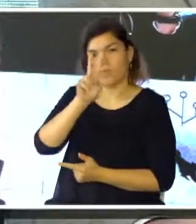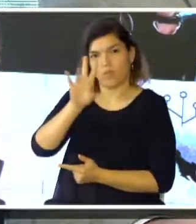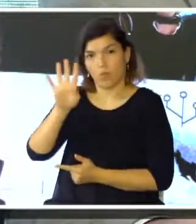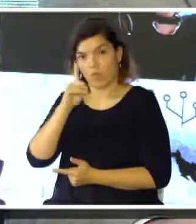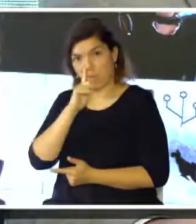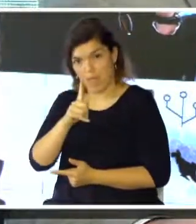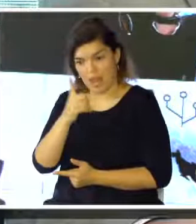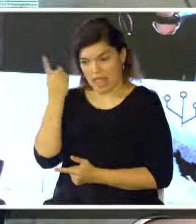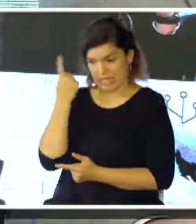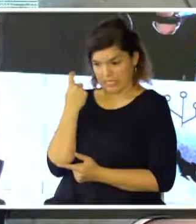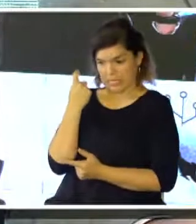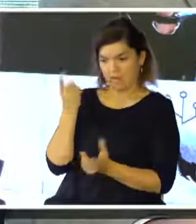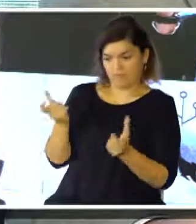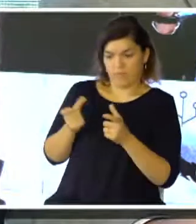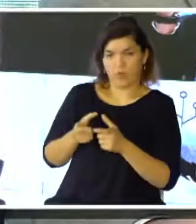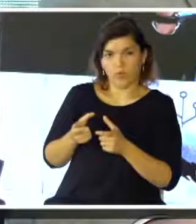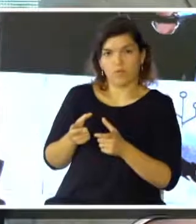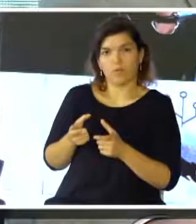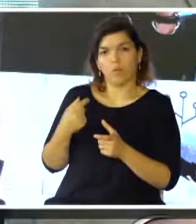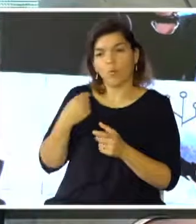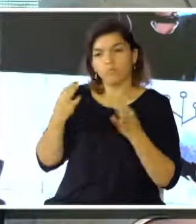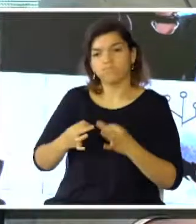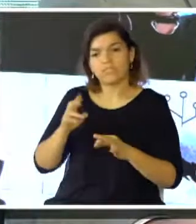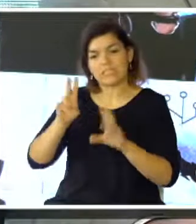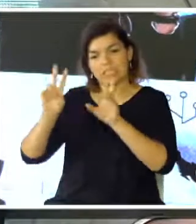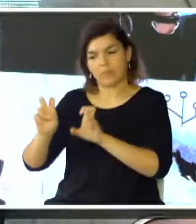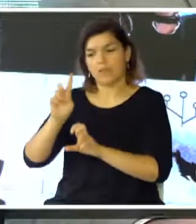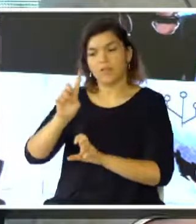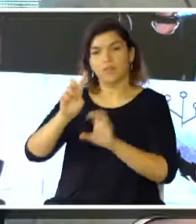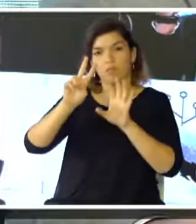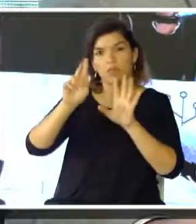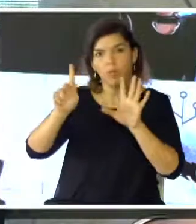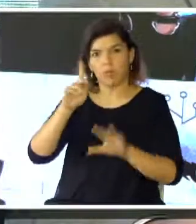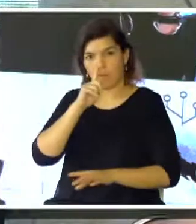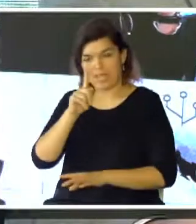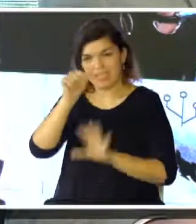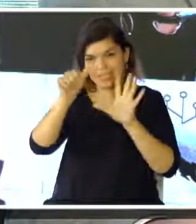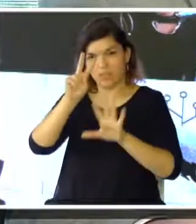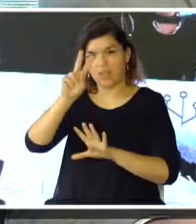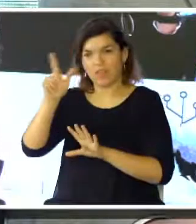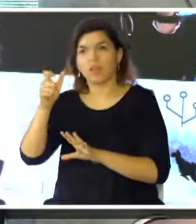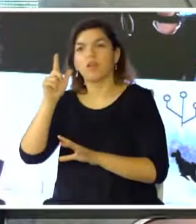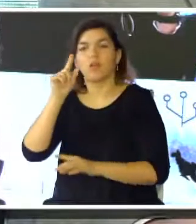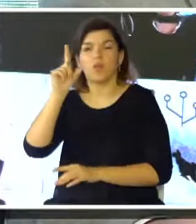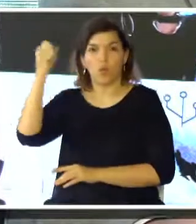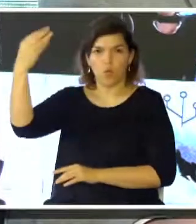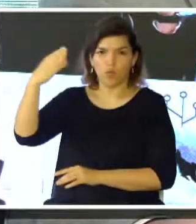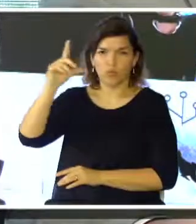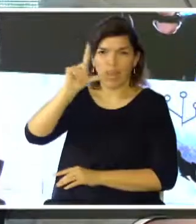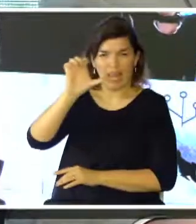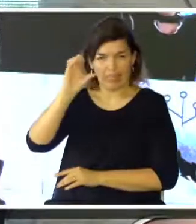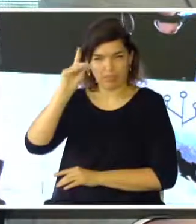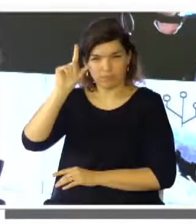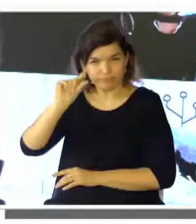ayer tuve la reunión 124 mil 963 luces led el parque lumínico de la ciudad de buenos aires